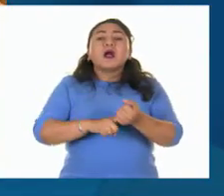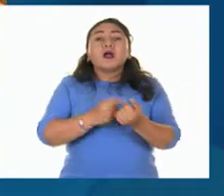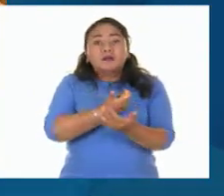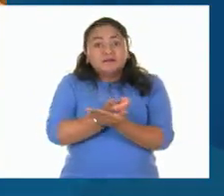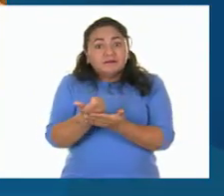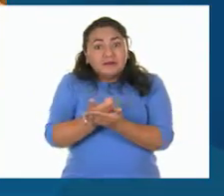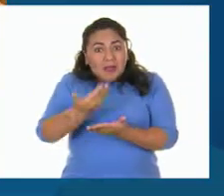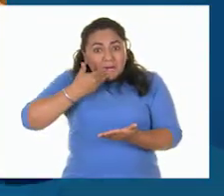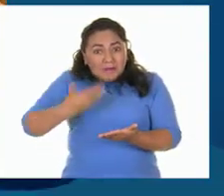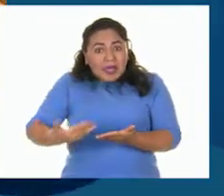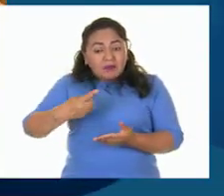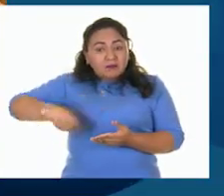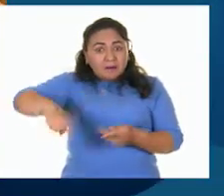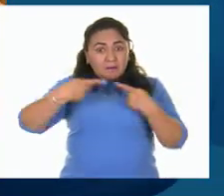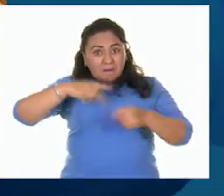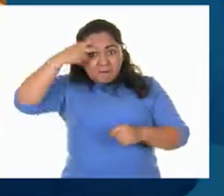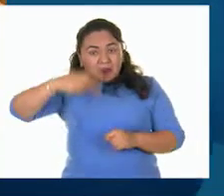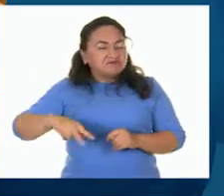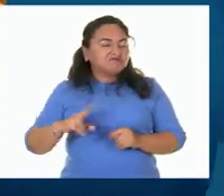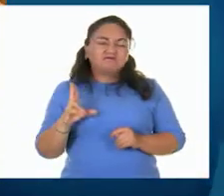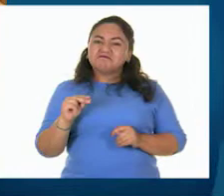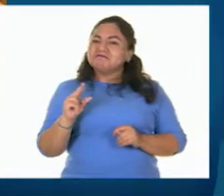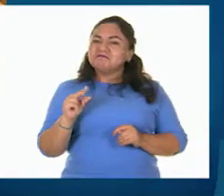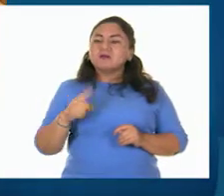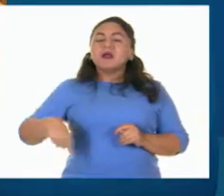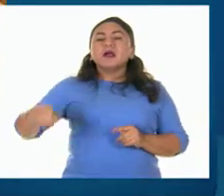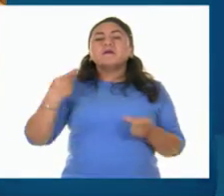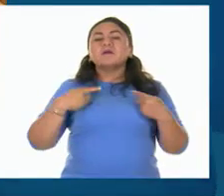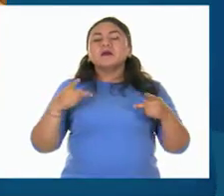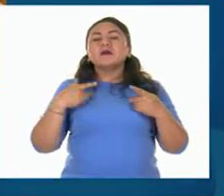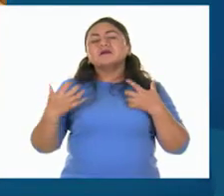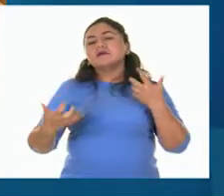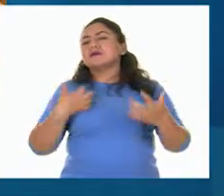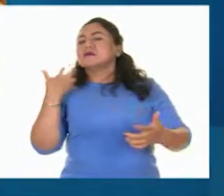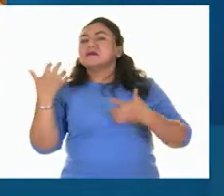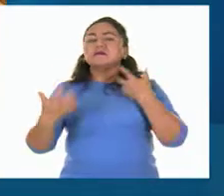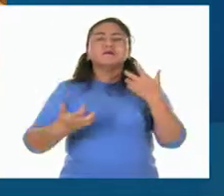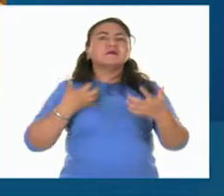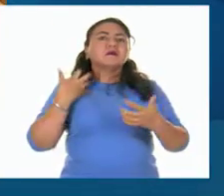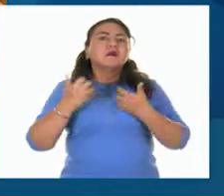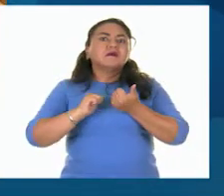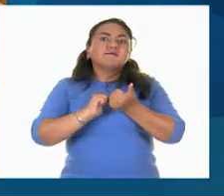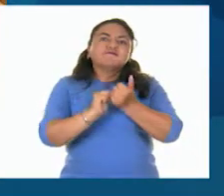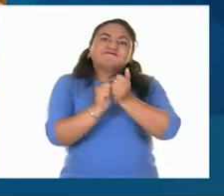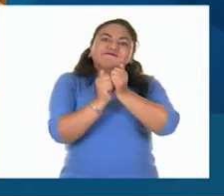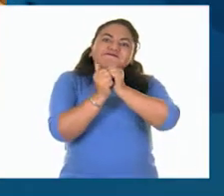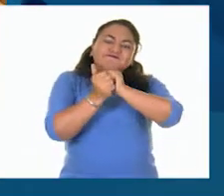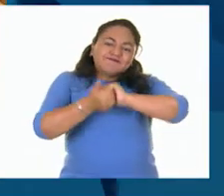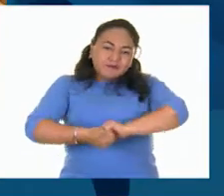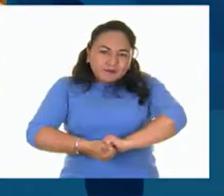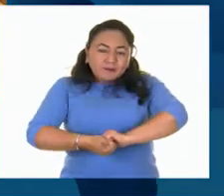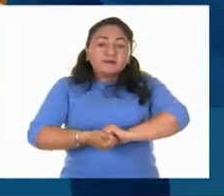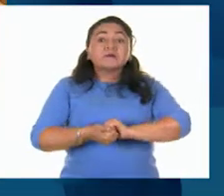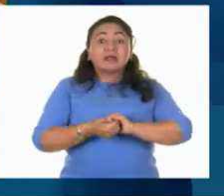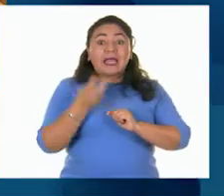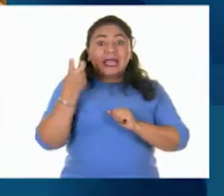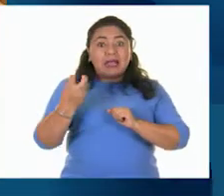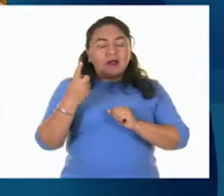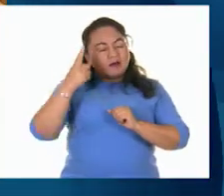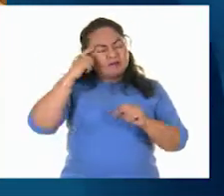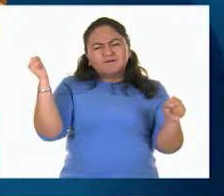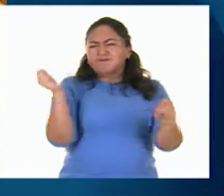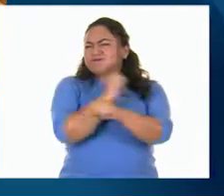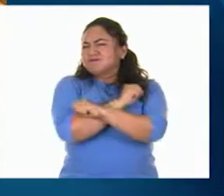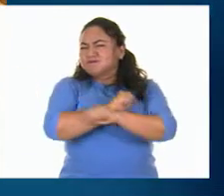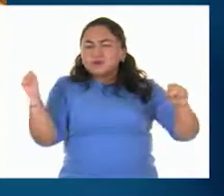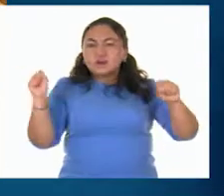pagado de los obreros nacionales. La llama del descontento no tardaría en encenderse. Y el incendio dio